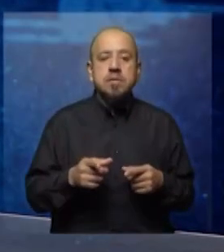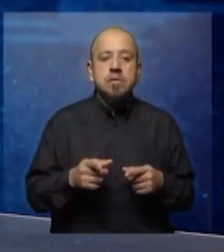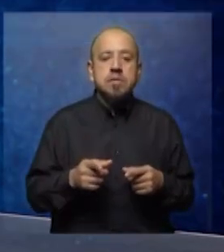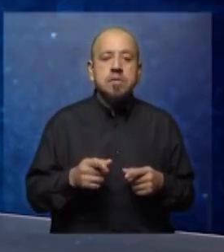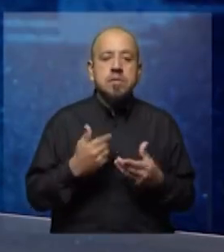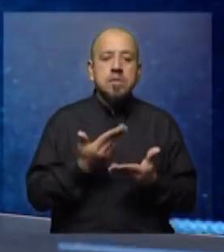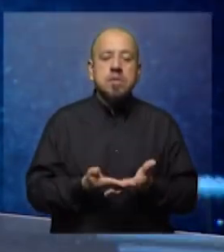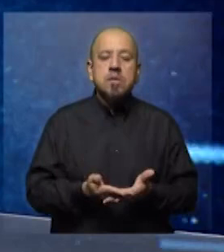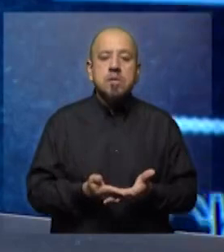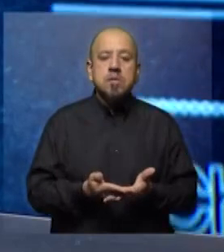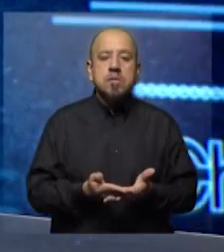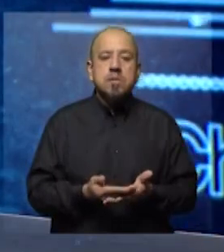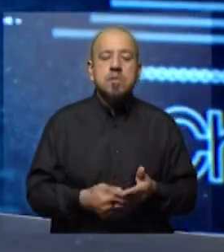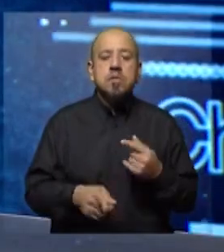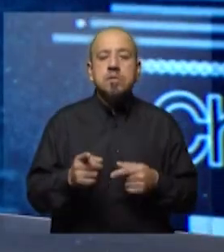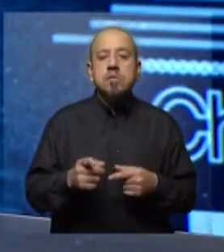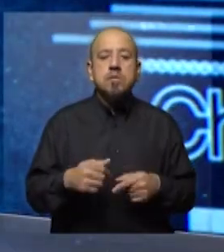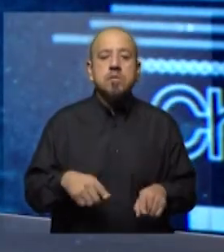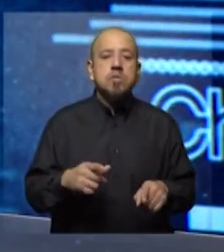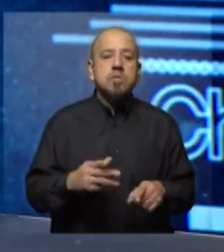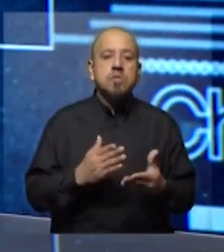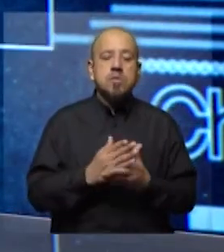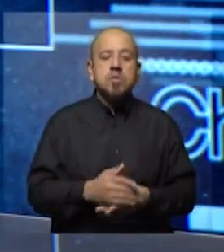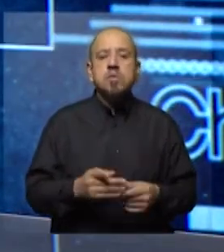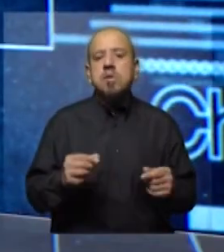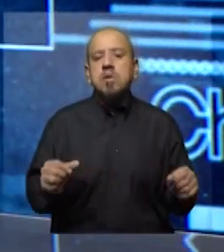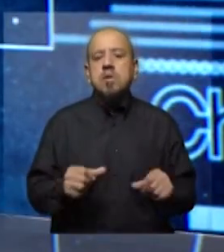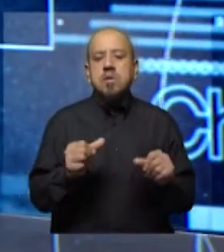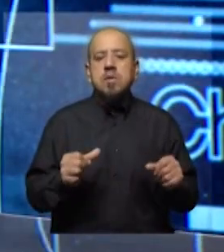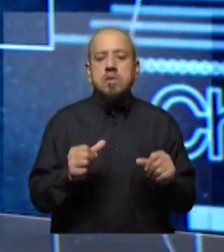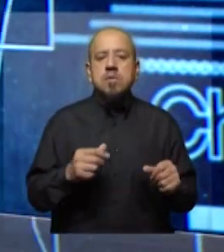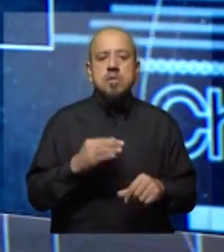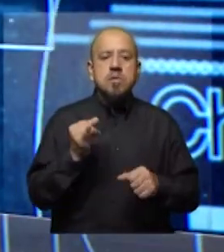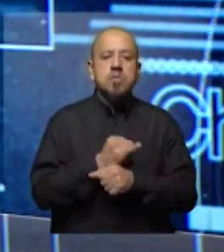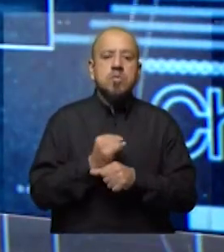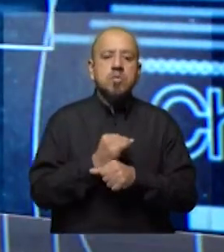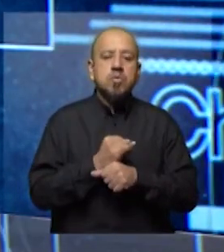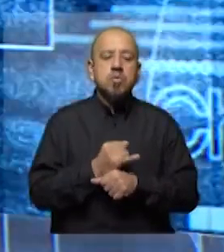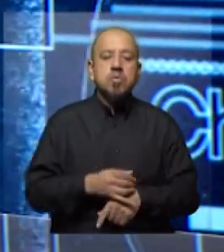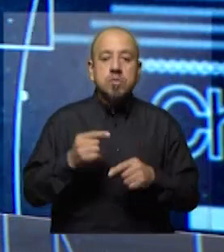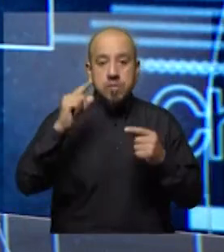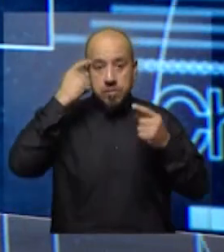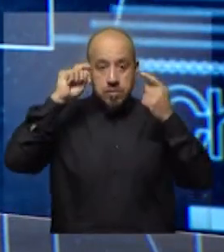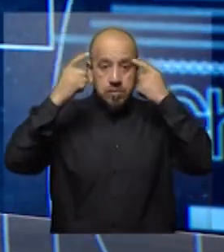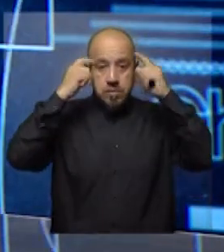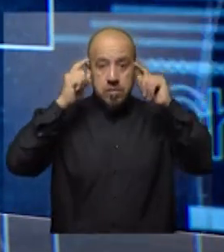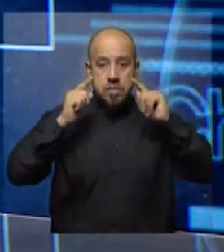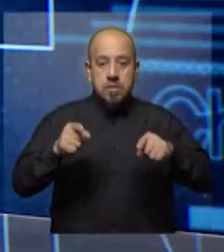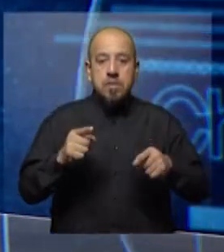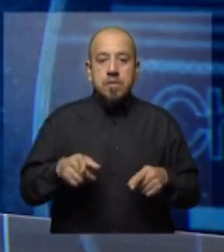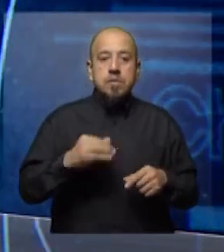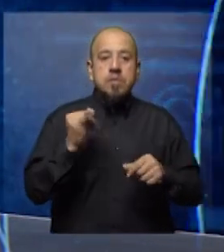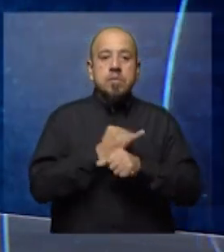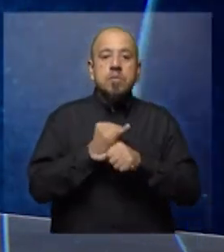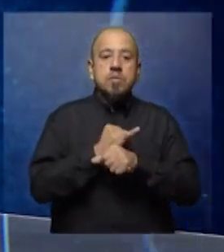se planteó es importante con la presión constante de ese ejercicio institucional de esa creación institucional ese trabajo en las